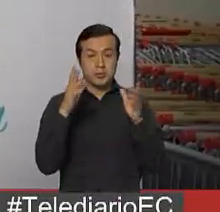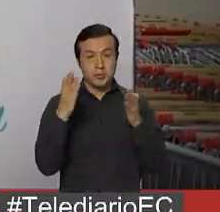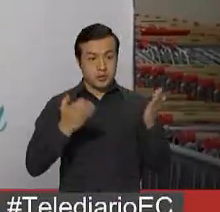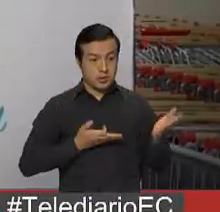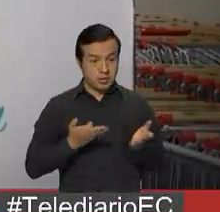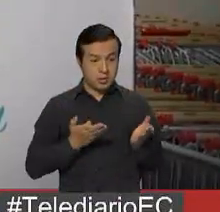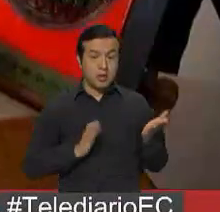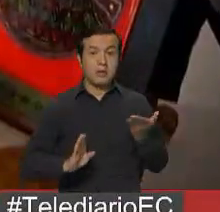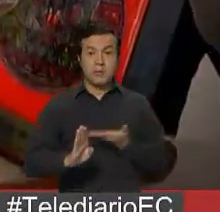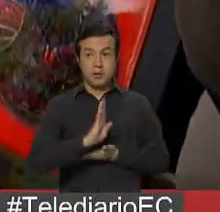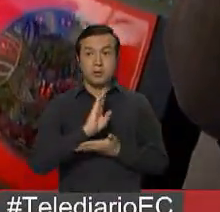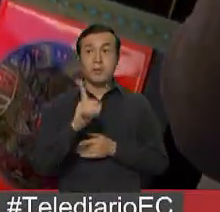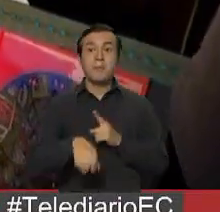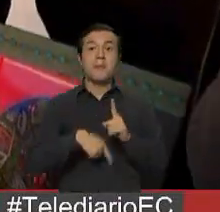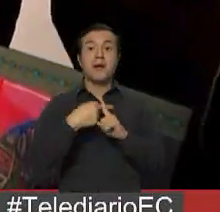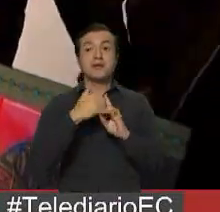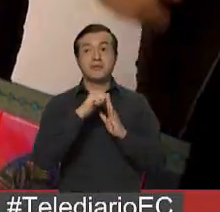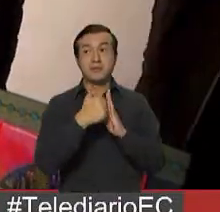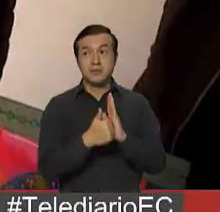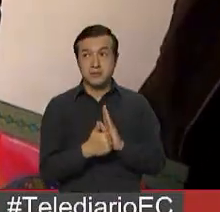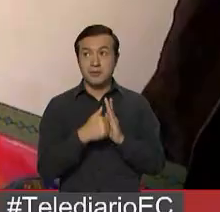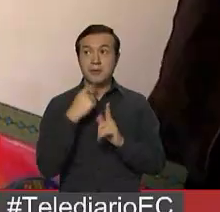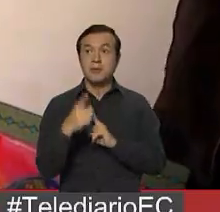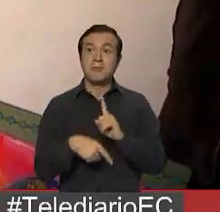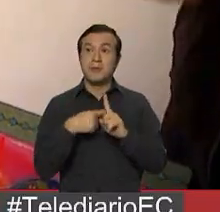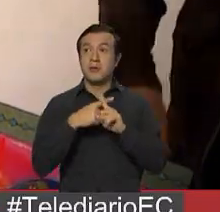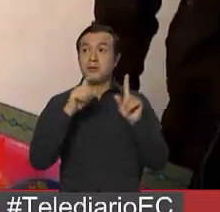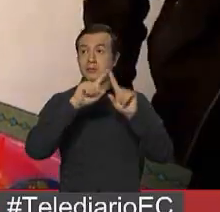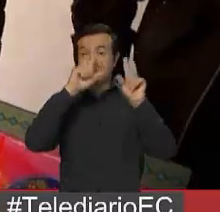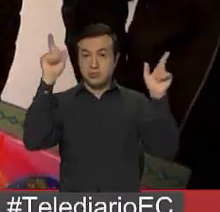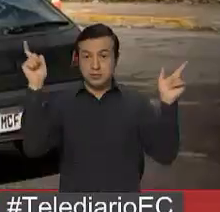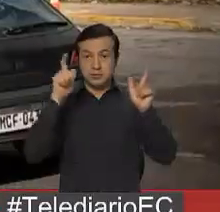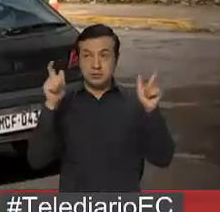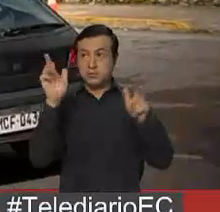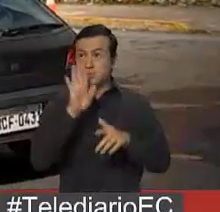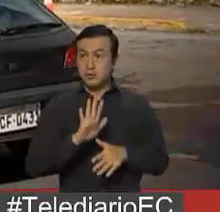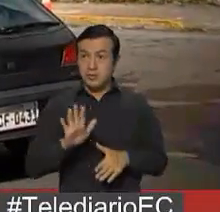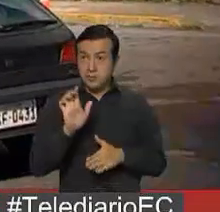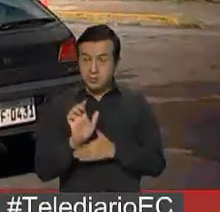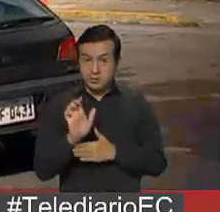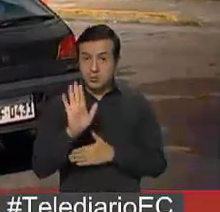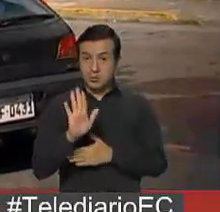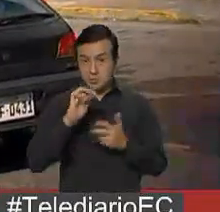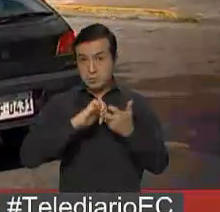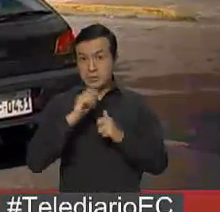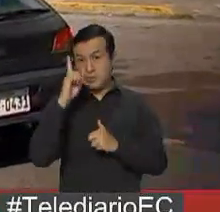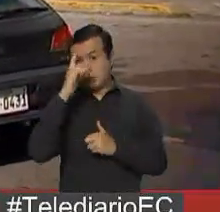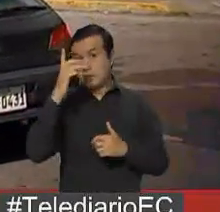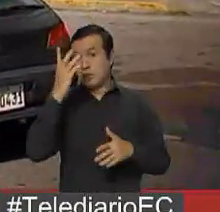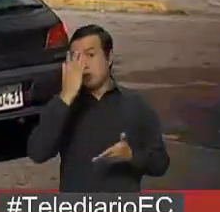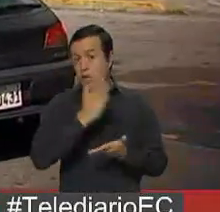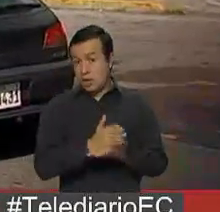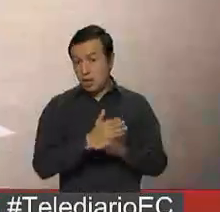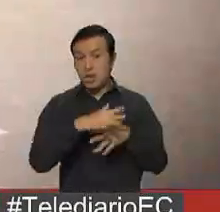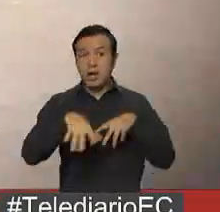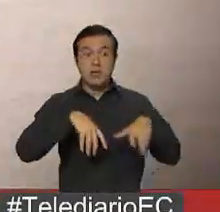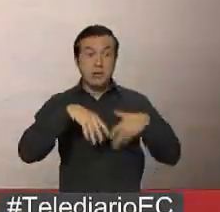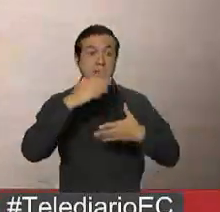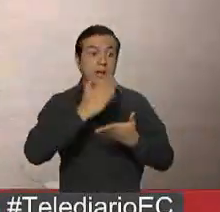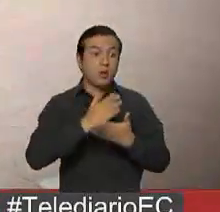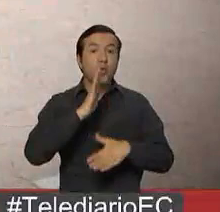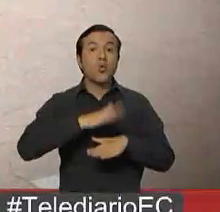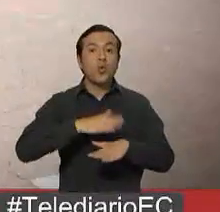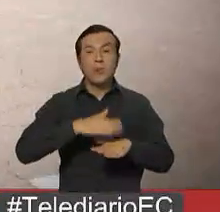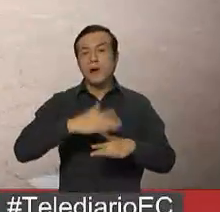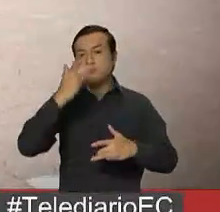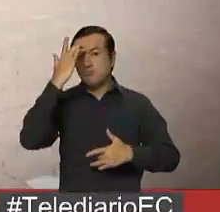incluyendo los artesanos y las micro y pequeñas empresas del país han sido afectadas por la paralización de actividades debido